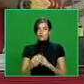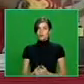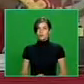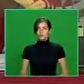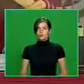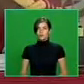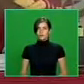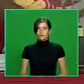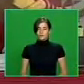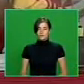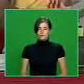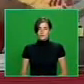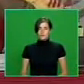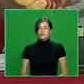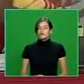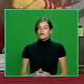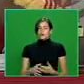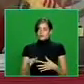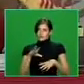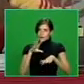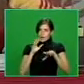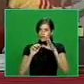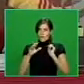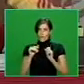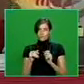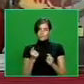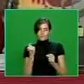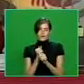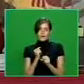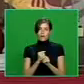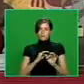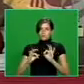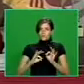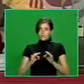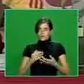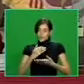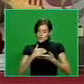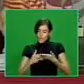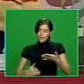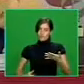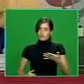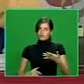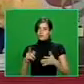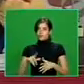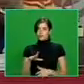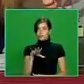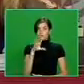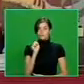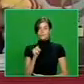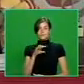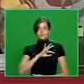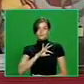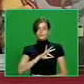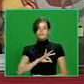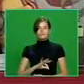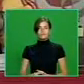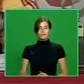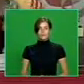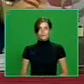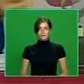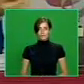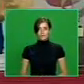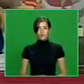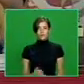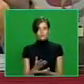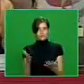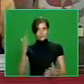cultura y con la comprensión de obras de guiones la comprensión de la sociedad no